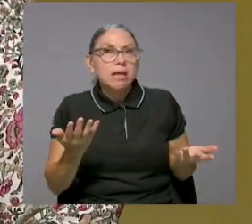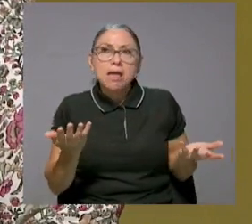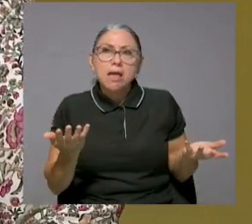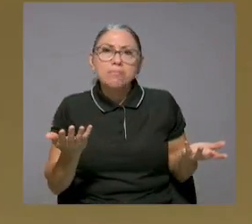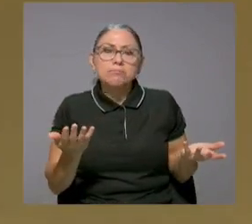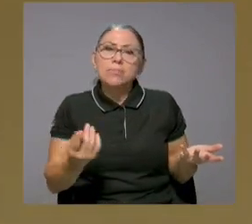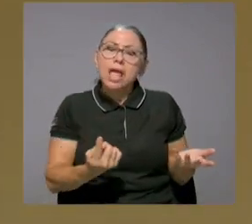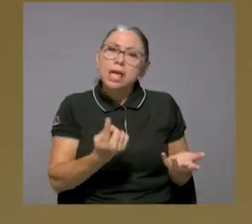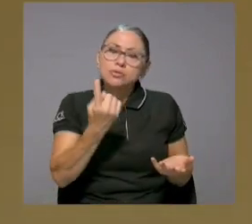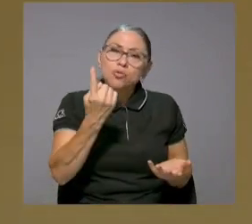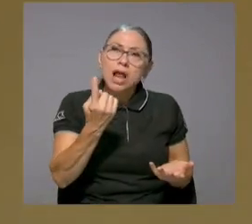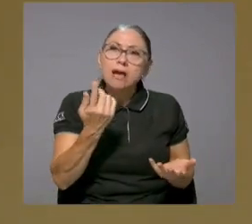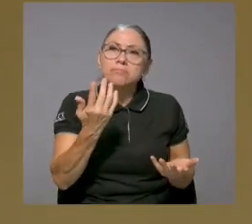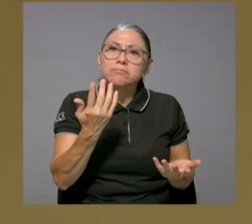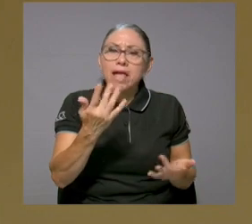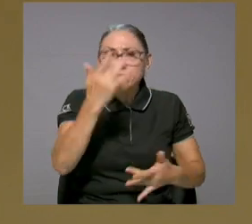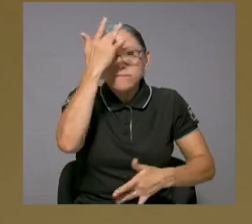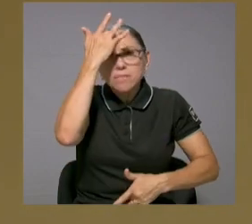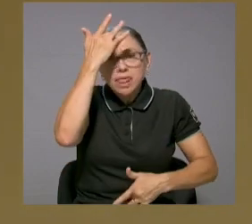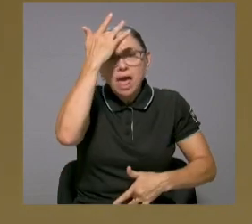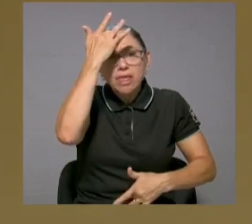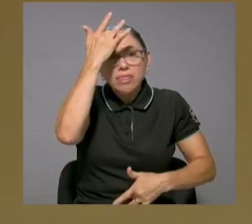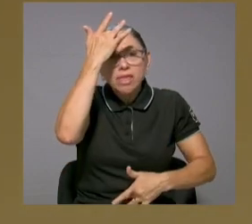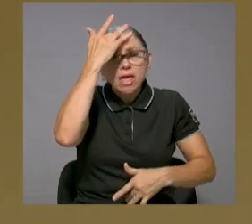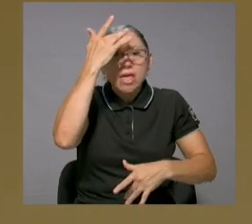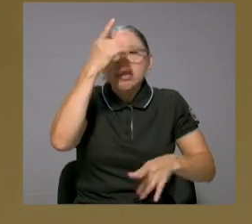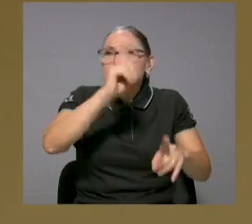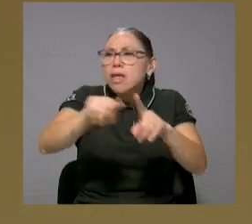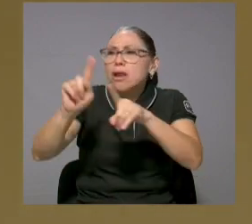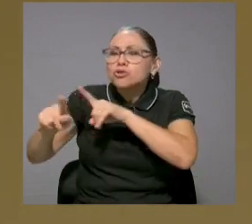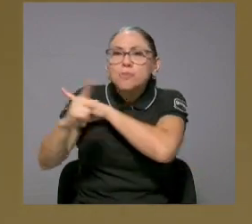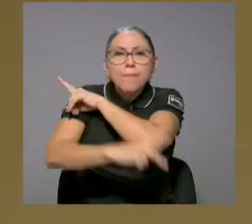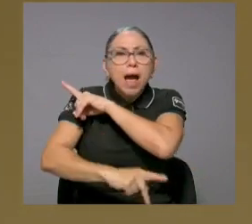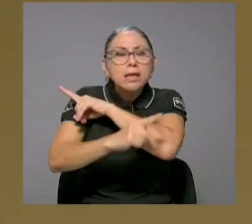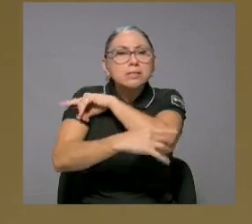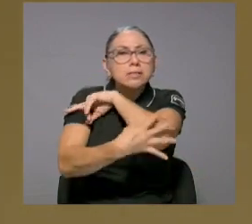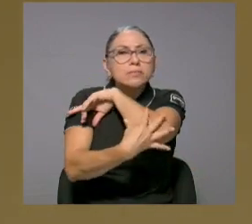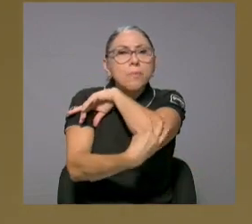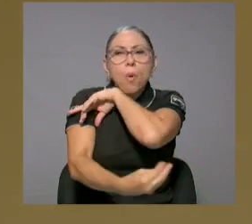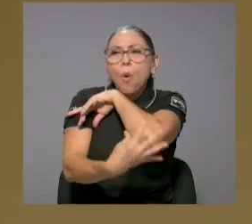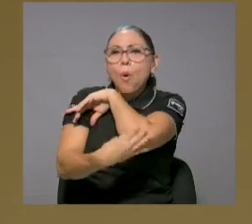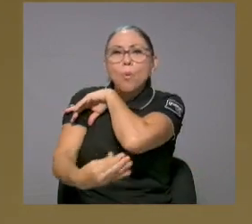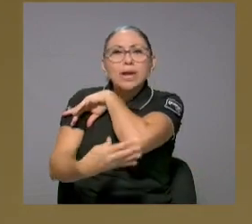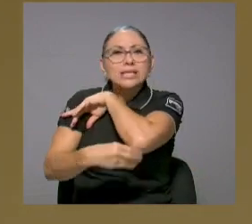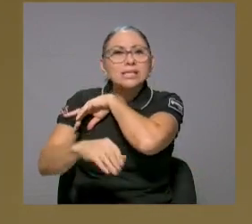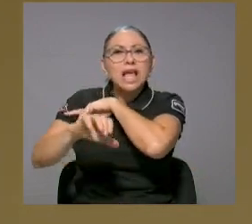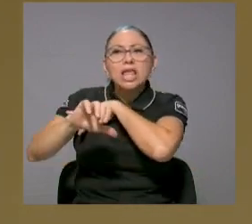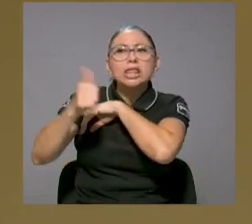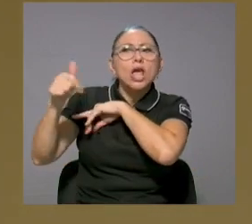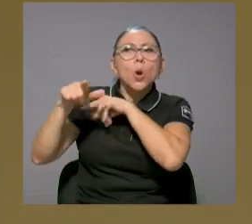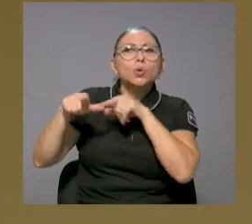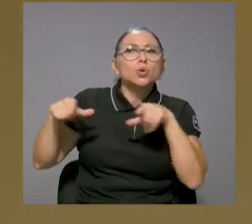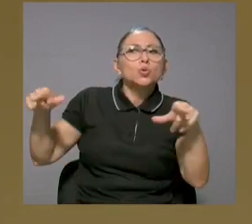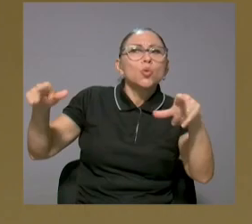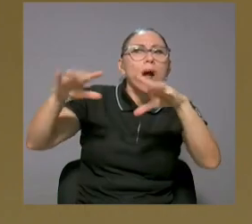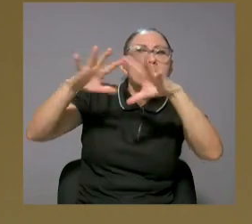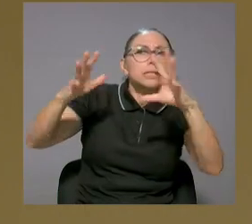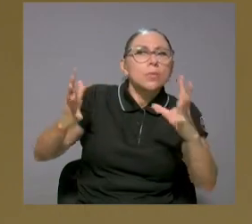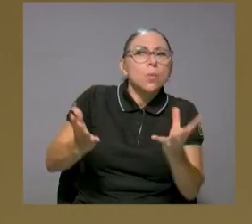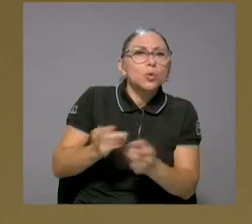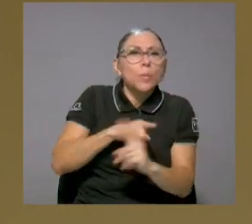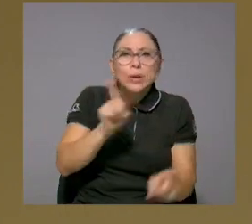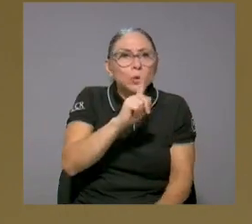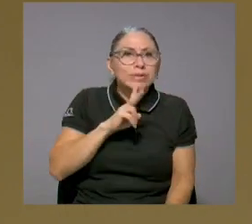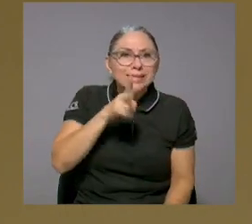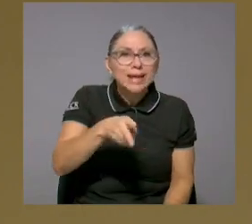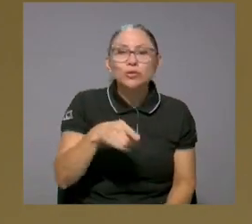es una enfermedad de los países pobres, de otro continente, etcétera, y no es cierto. Es